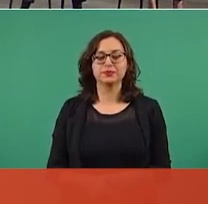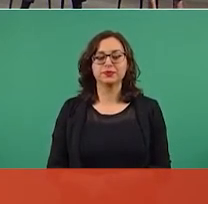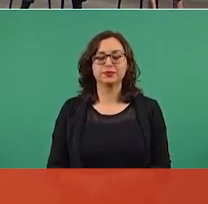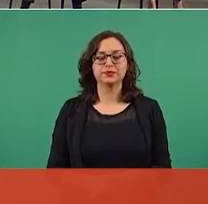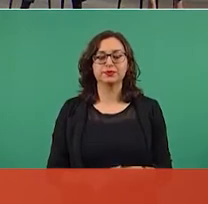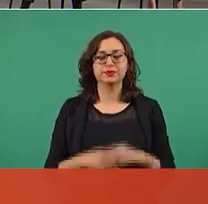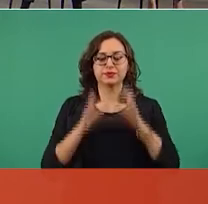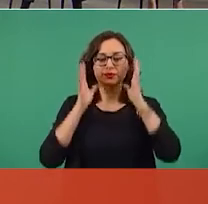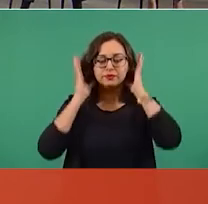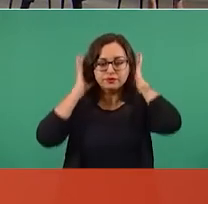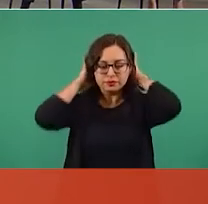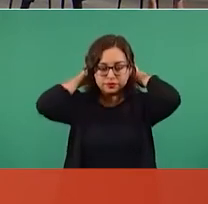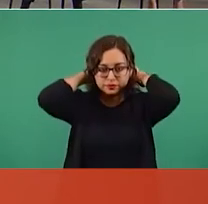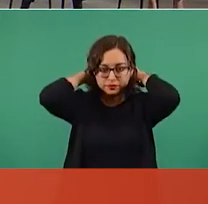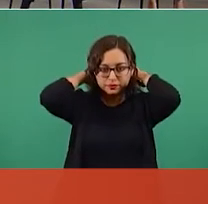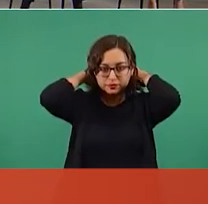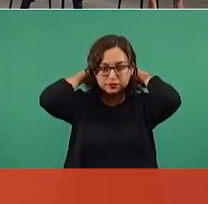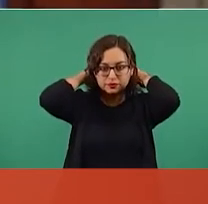A ver si